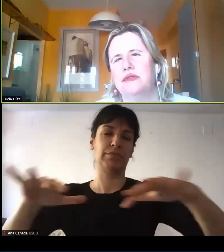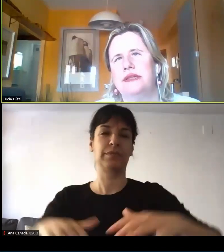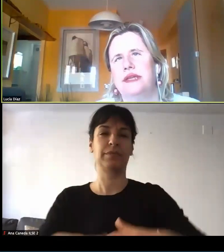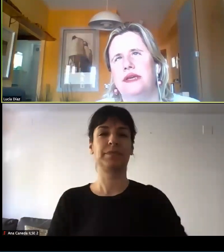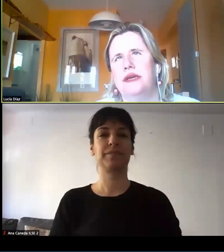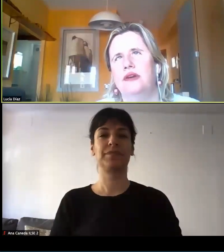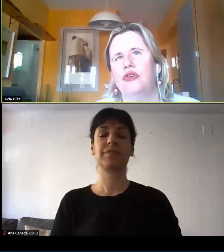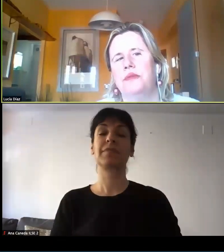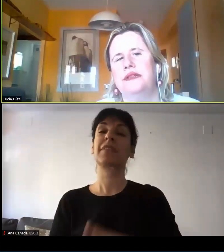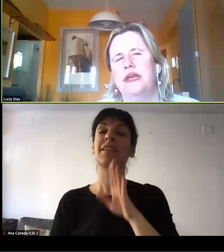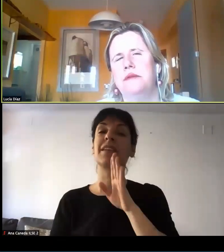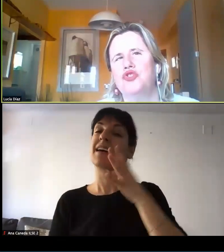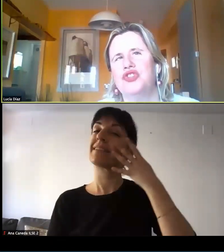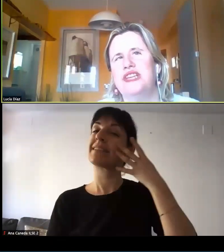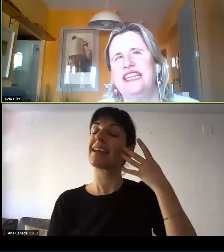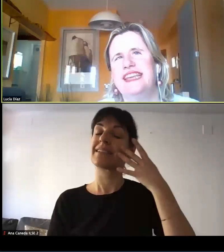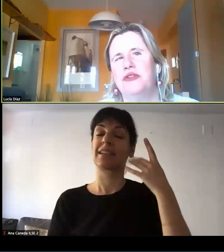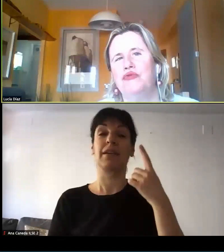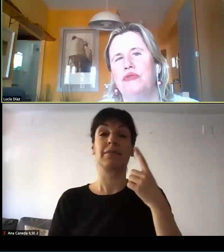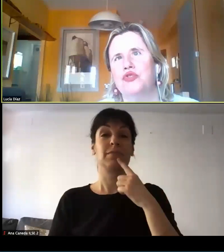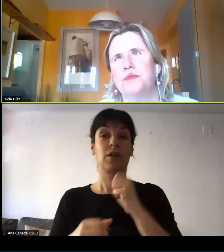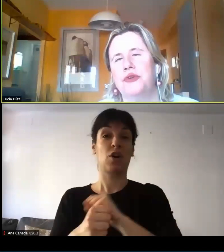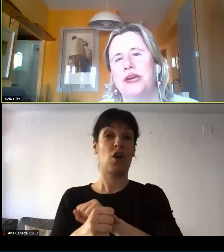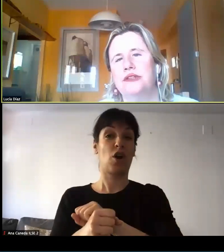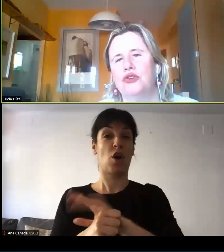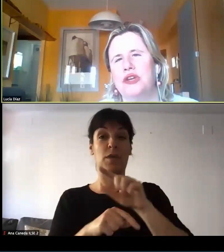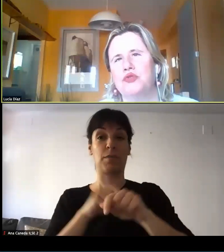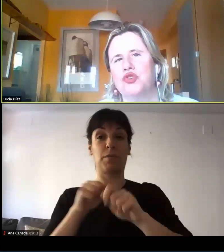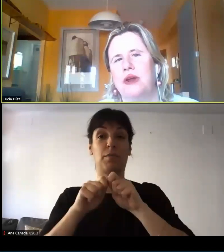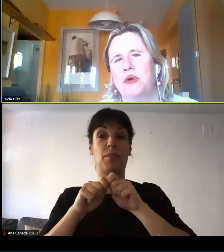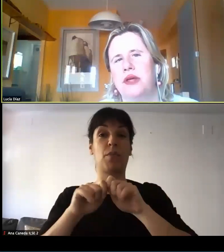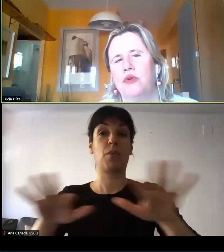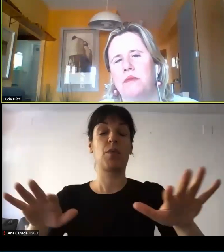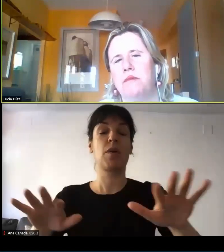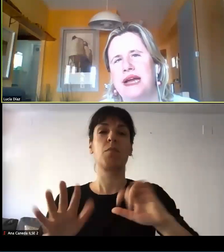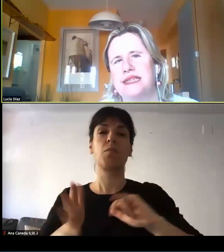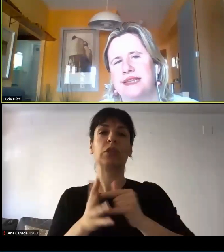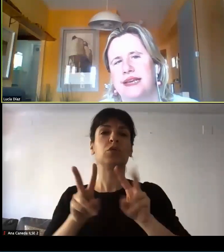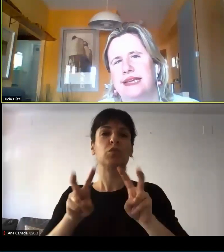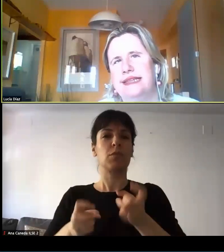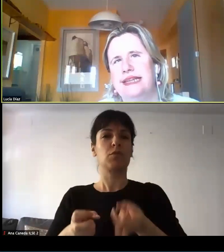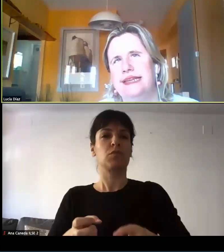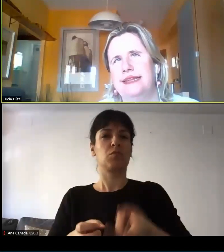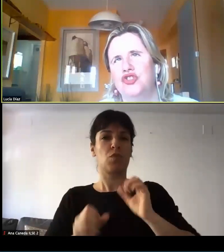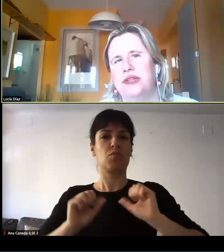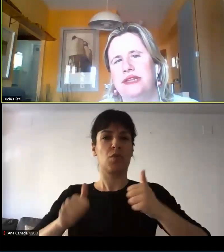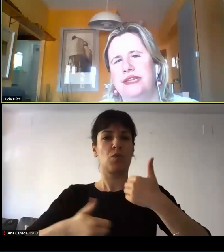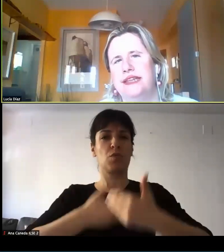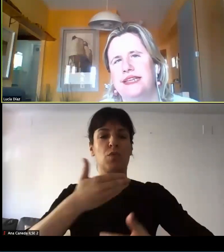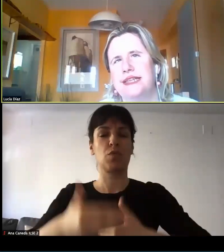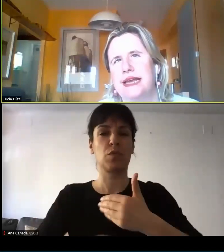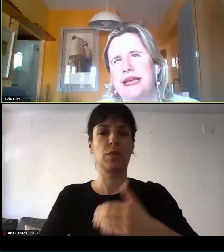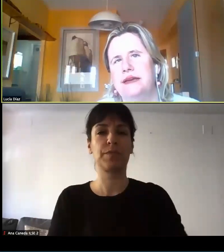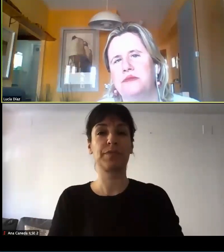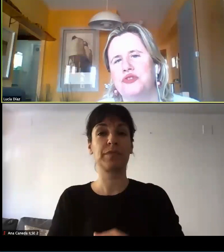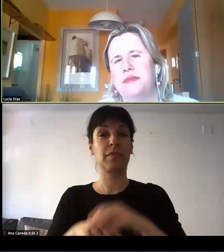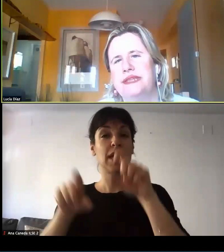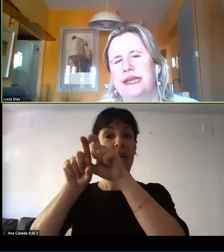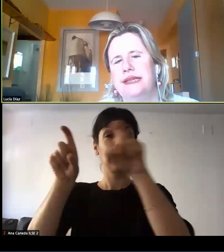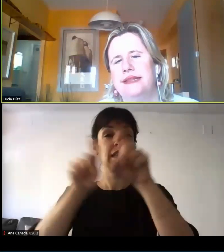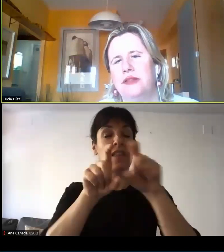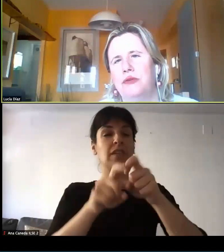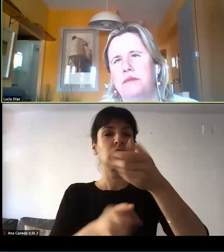Teresa, durante el COVID hemos iniciado nuevos proyectos, hemos colaborado con más de 18 entidades,